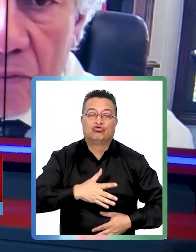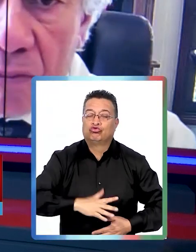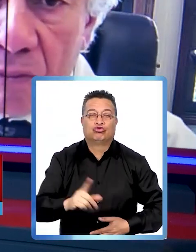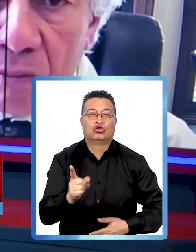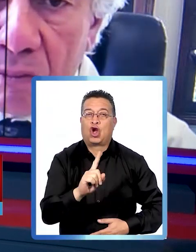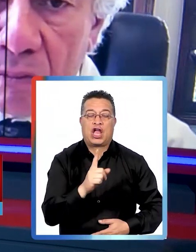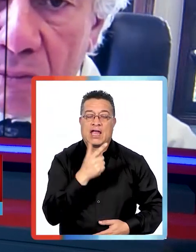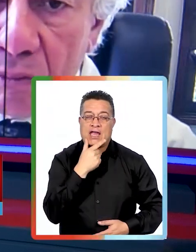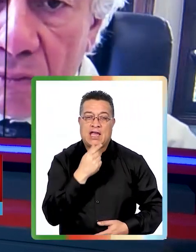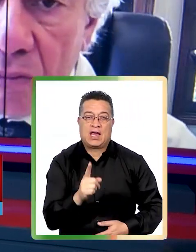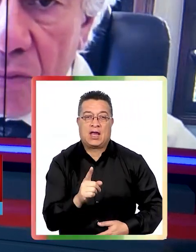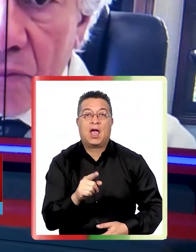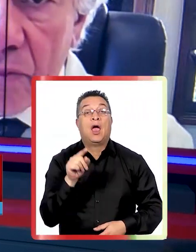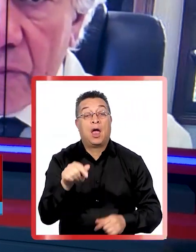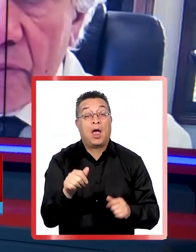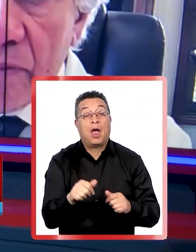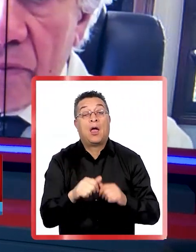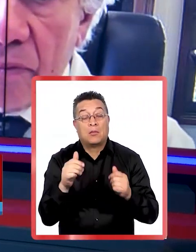a pesar de esto,